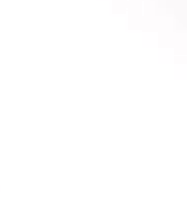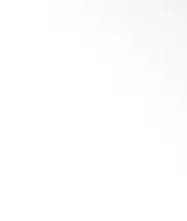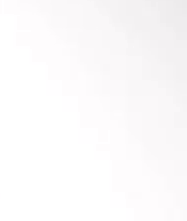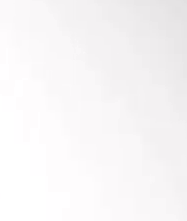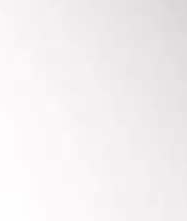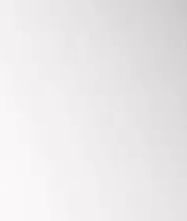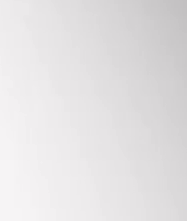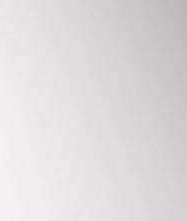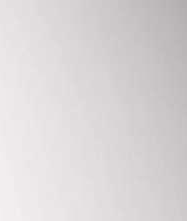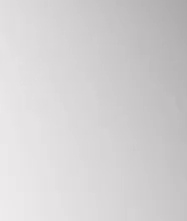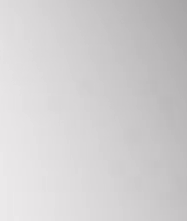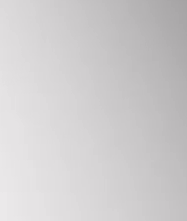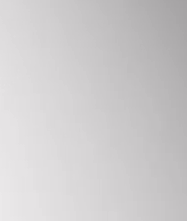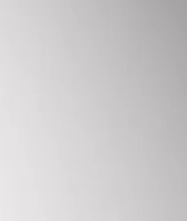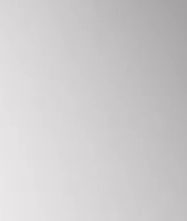Gracias.